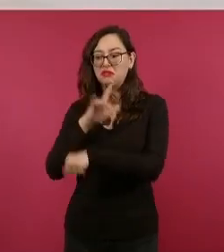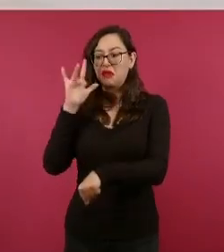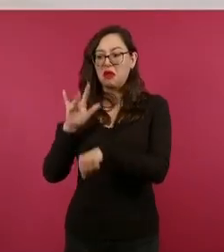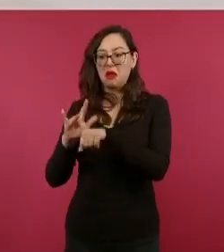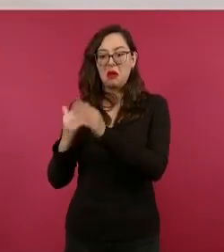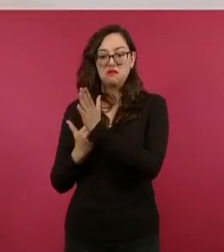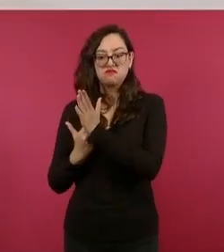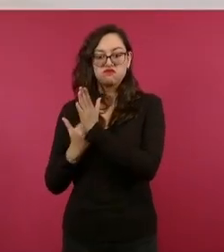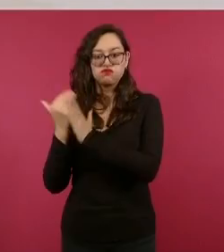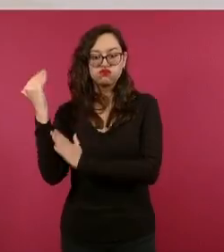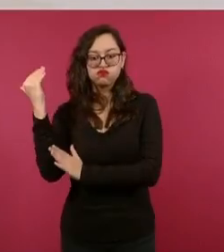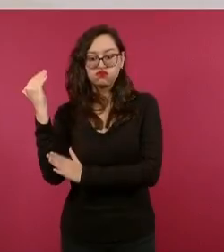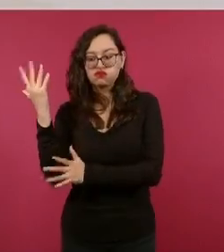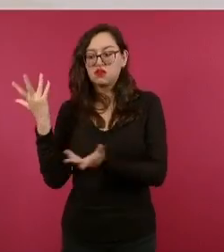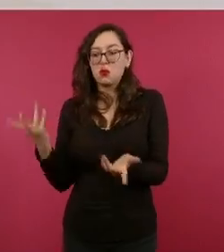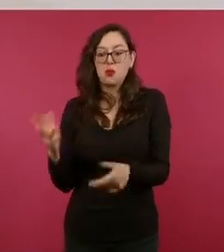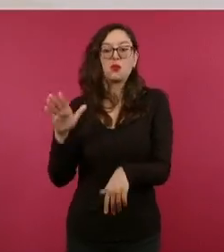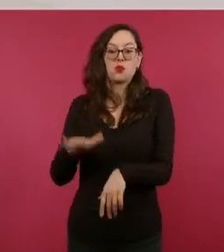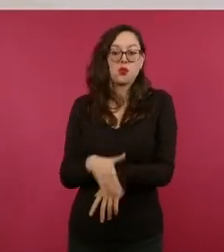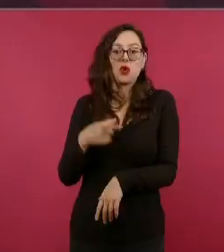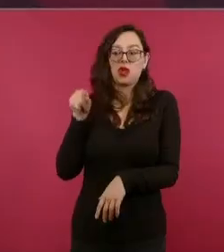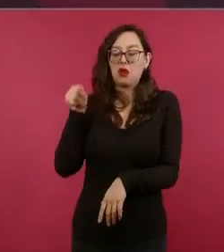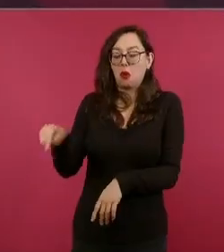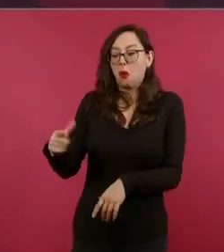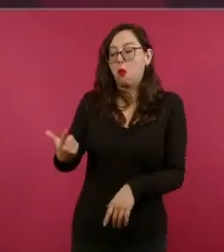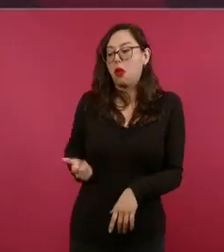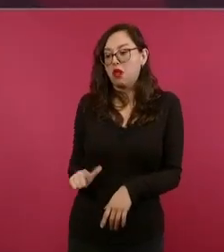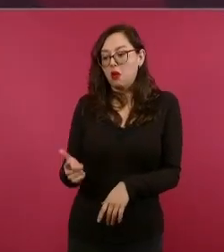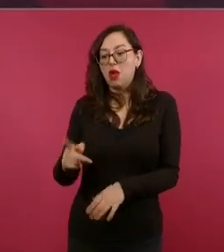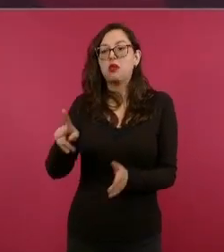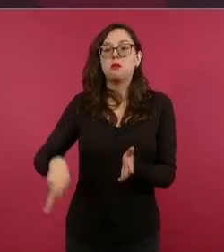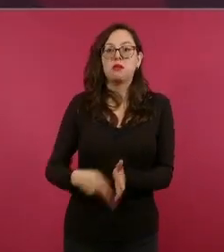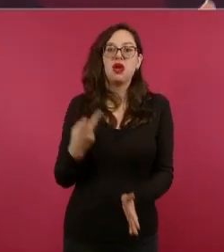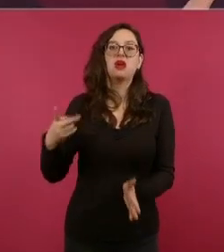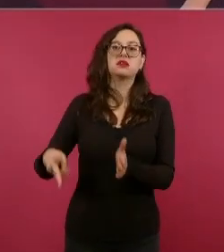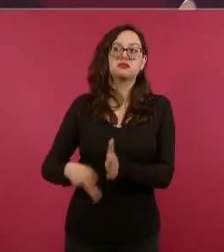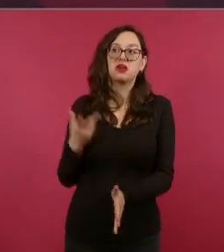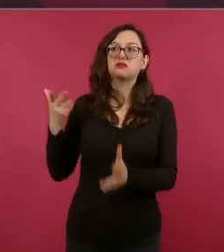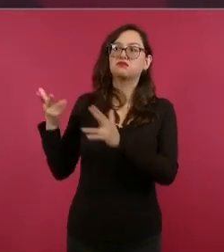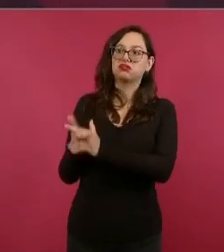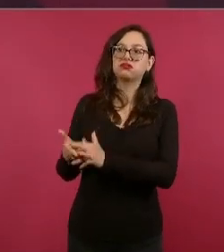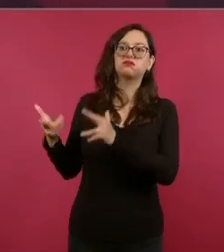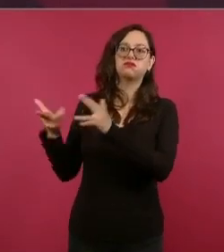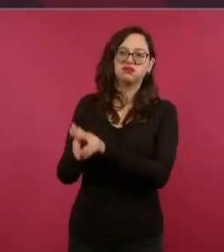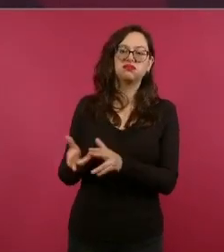hay más homicidios en Guanajuato que en Sinaloa.